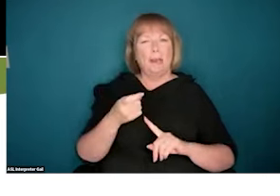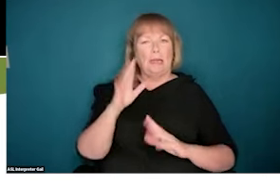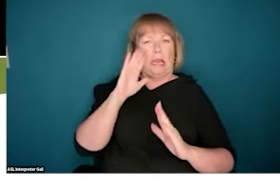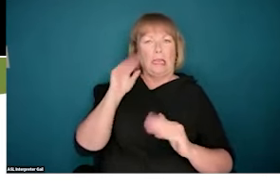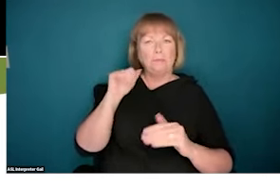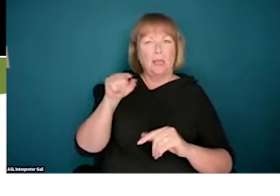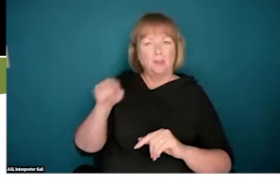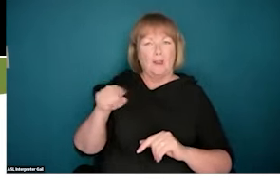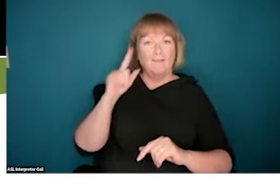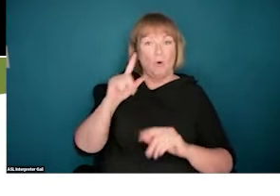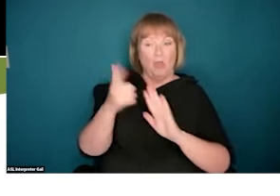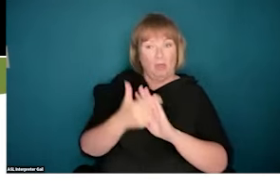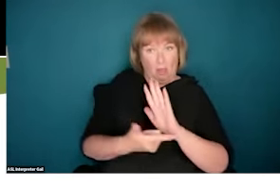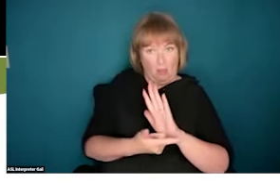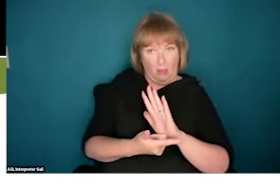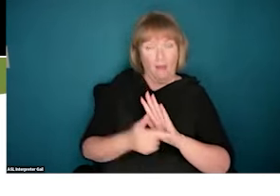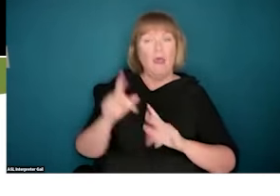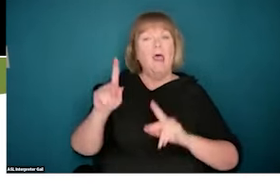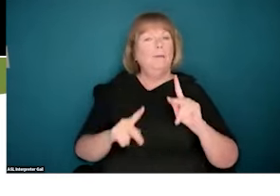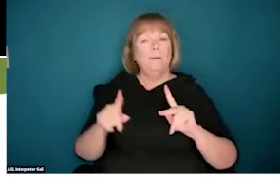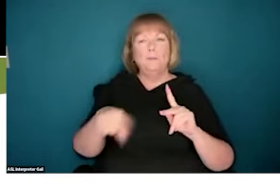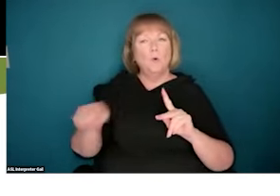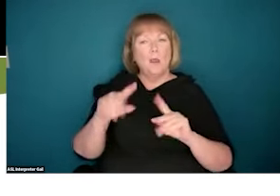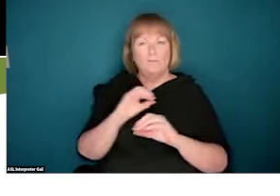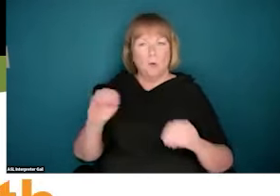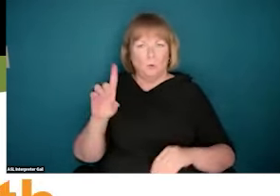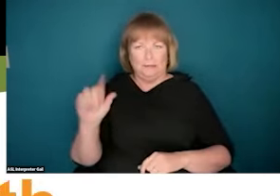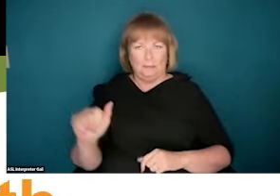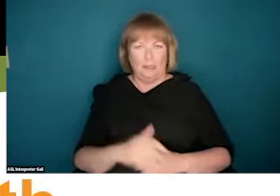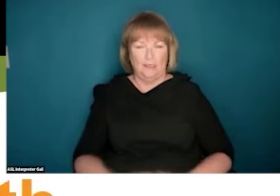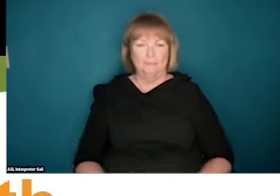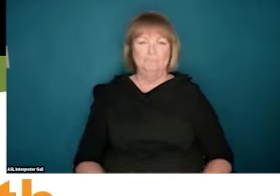con tener autodeterminación. Es como un, ok,